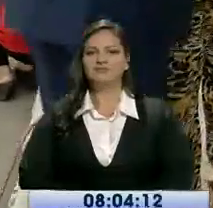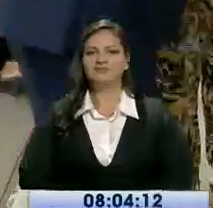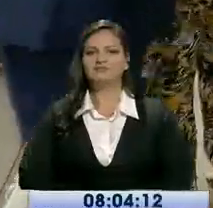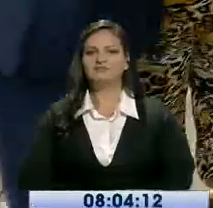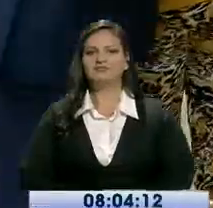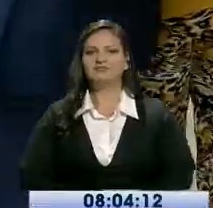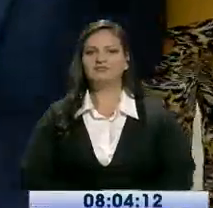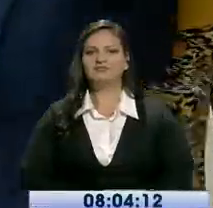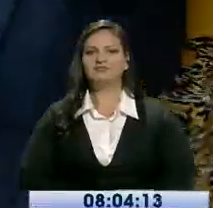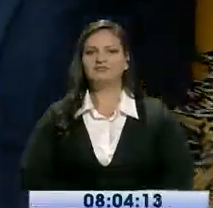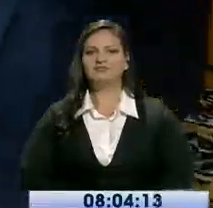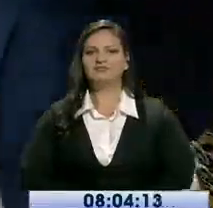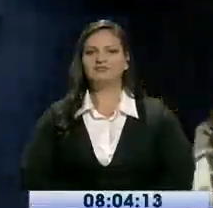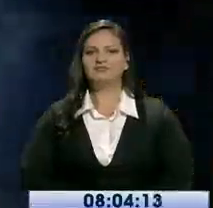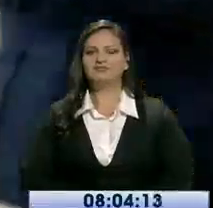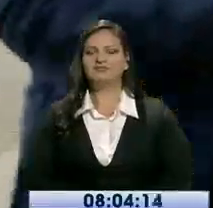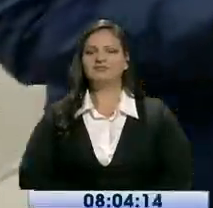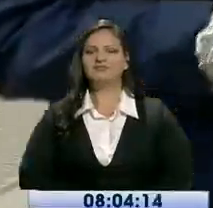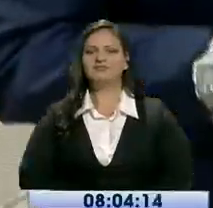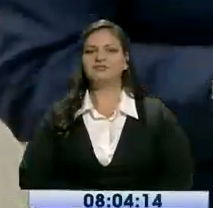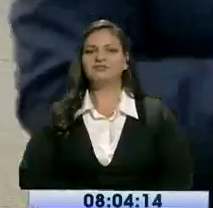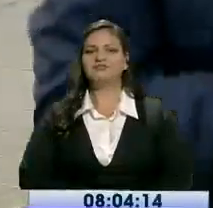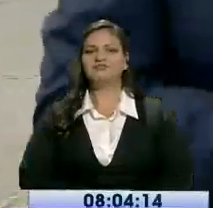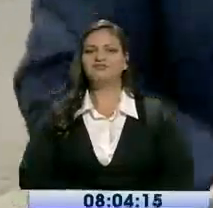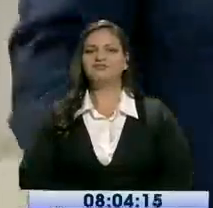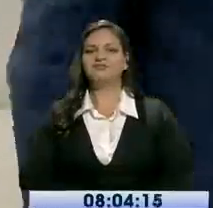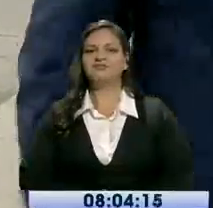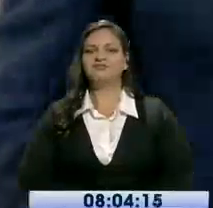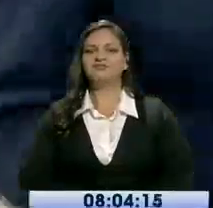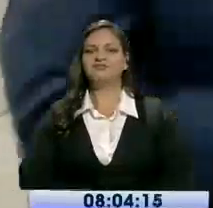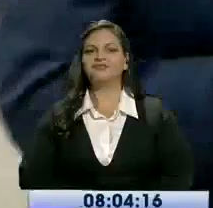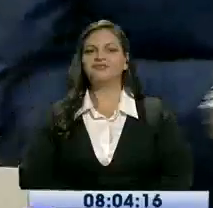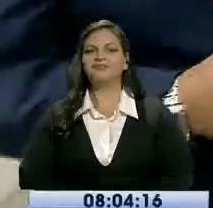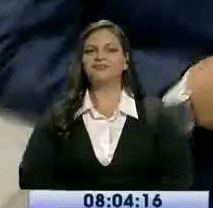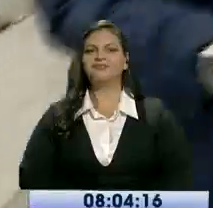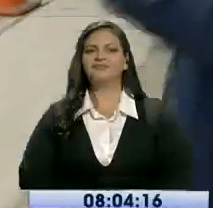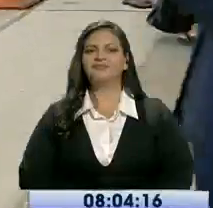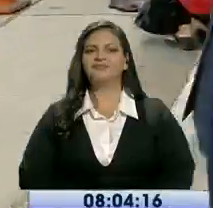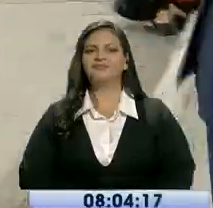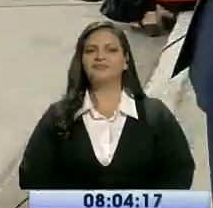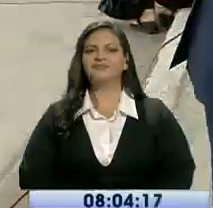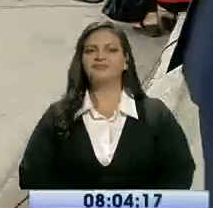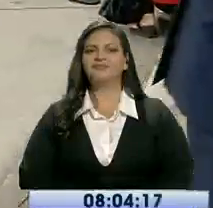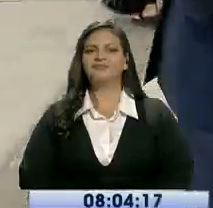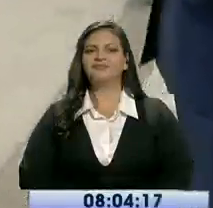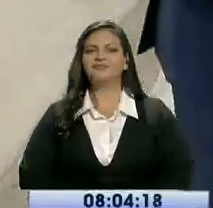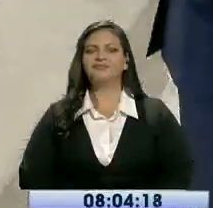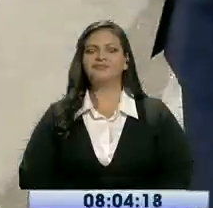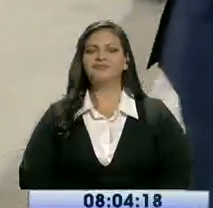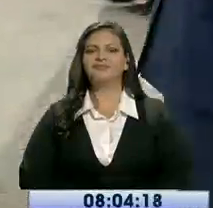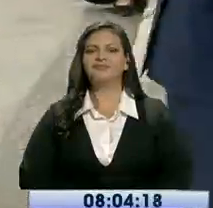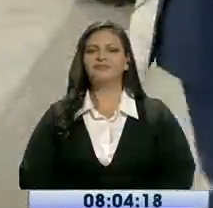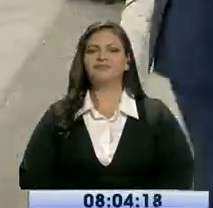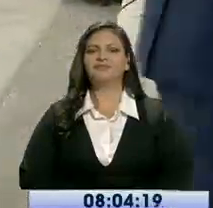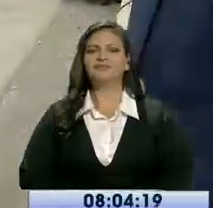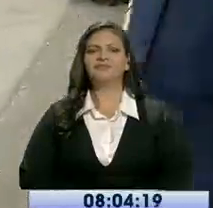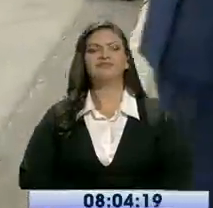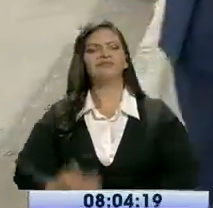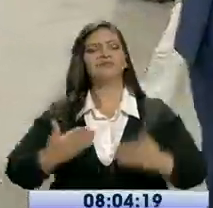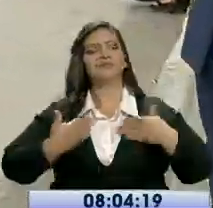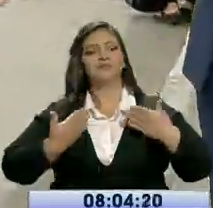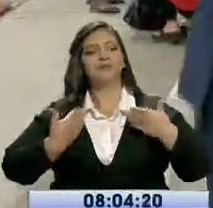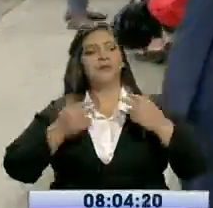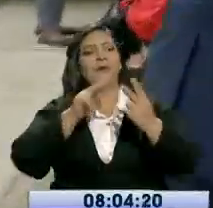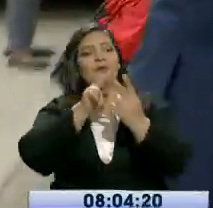al pajarito, ya nos cogió el pajarito y le sonreímos. ¿Cómo está? Qué gusto, gracias por venir. Gracias por